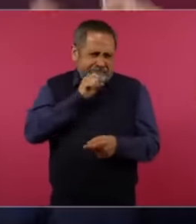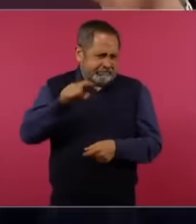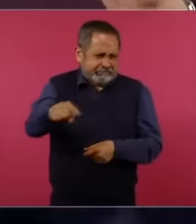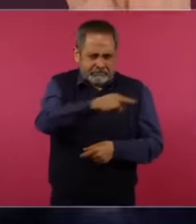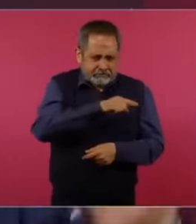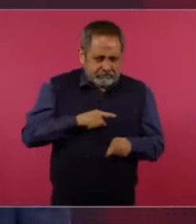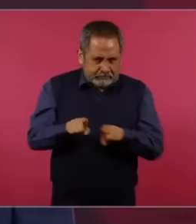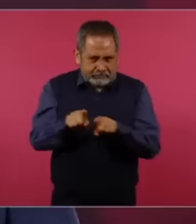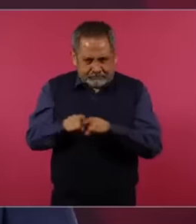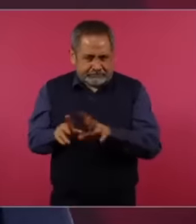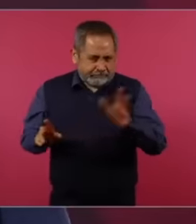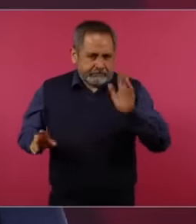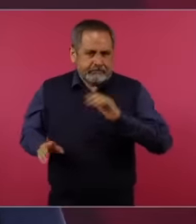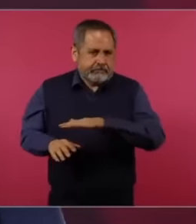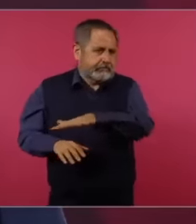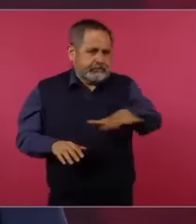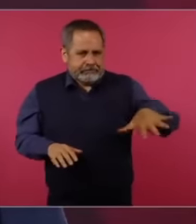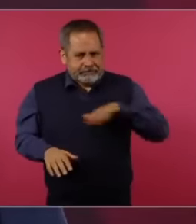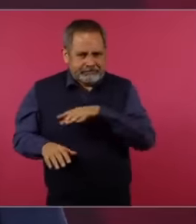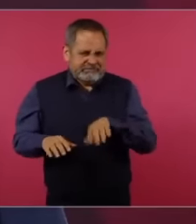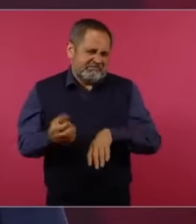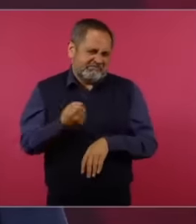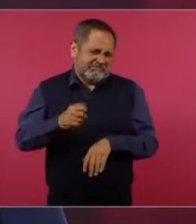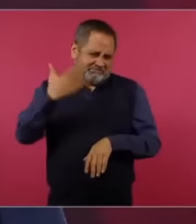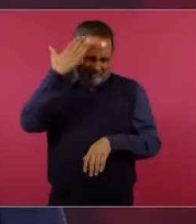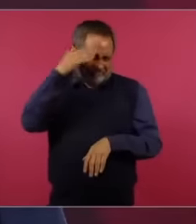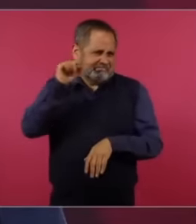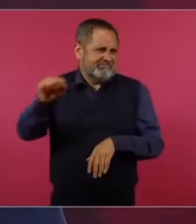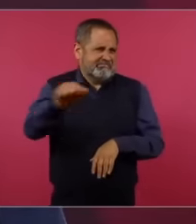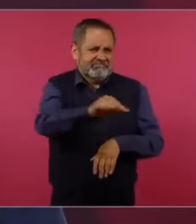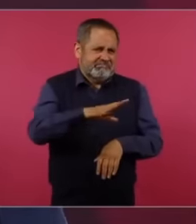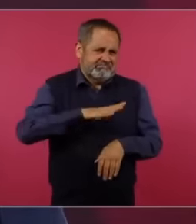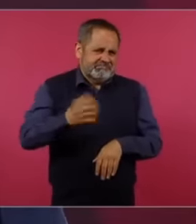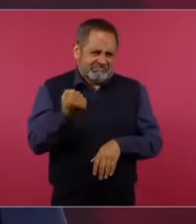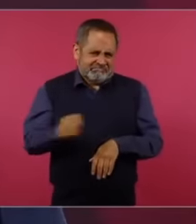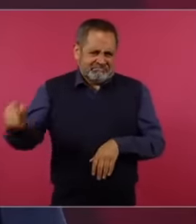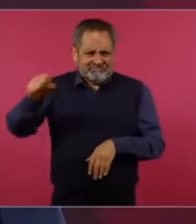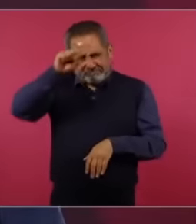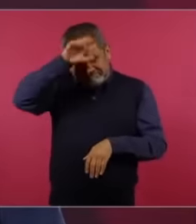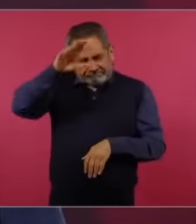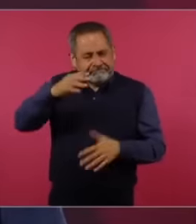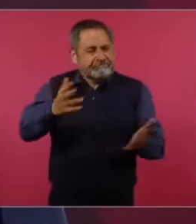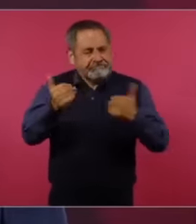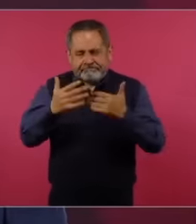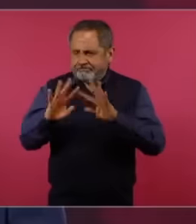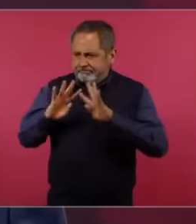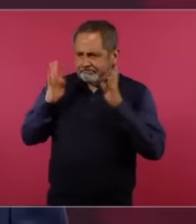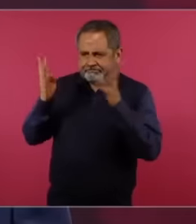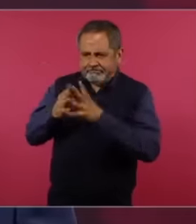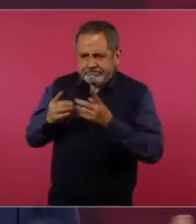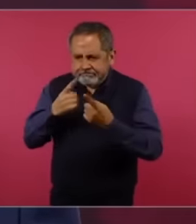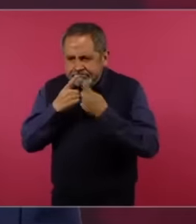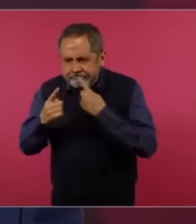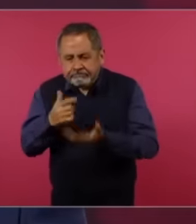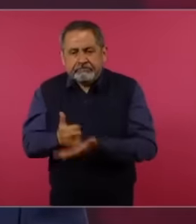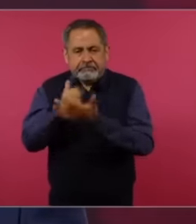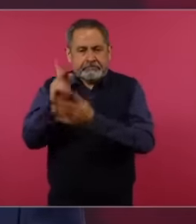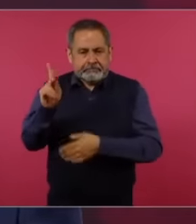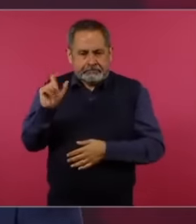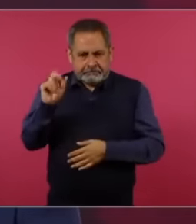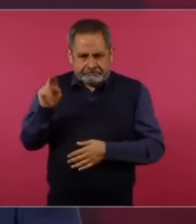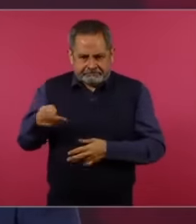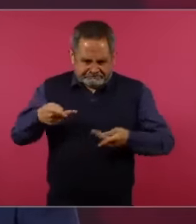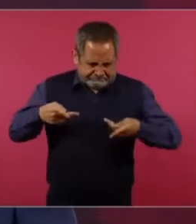porque en esa región se han dedicado siempre a la minería y nos ayudaron a hacer un plan.